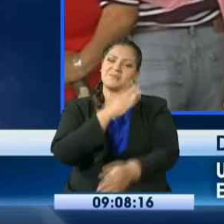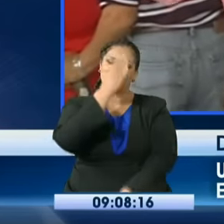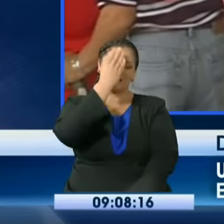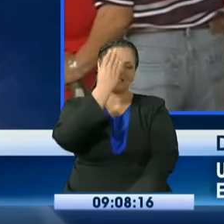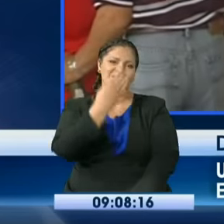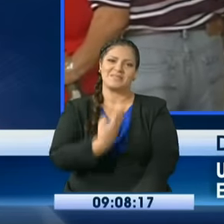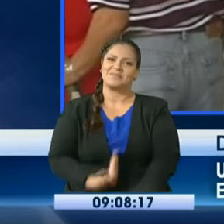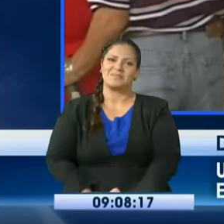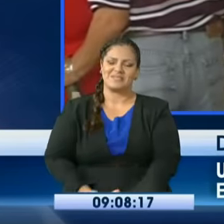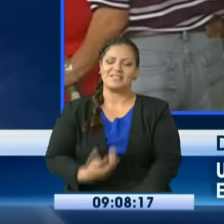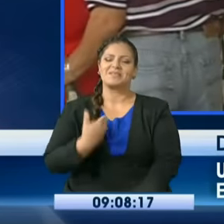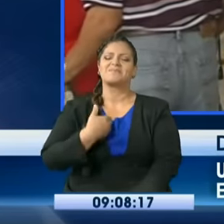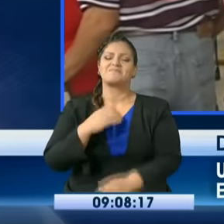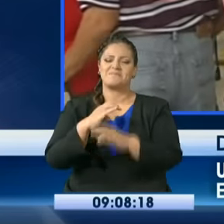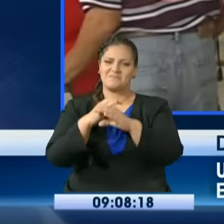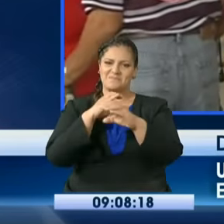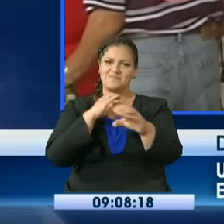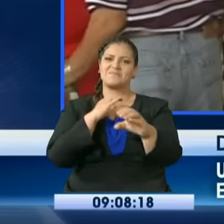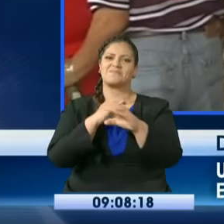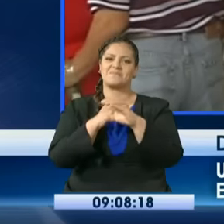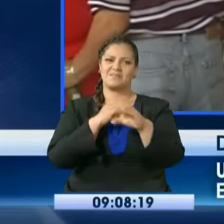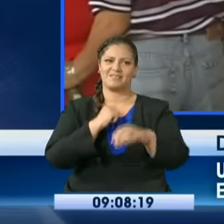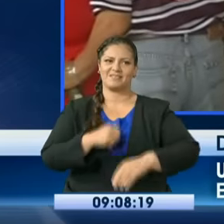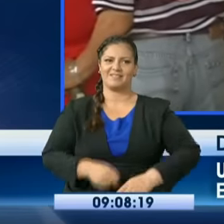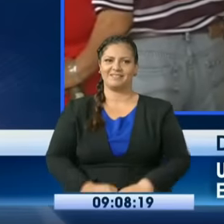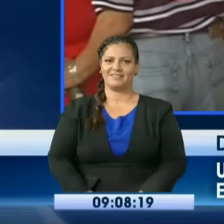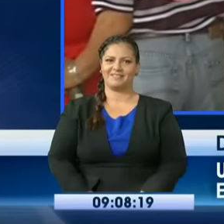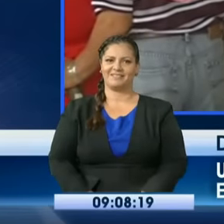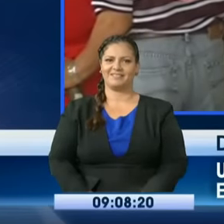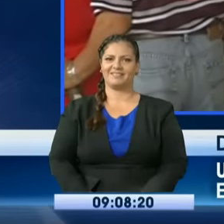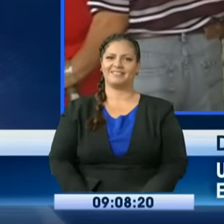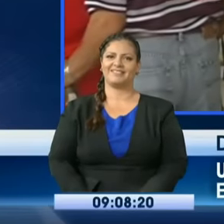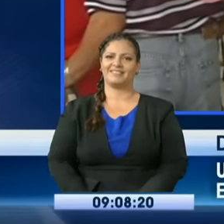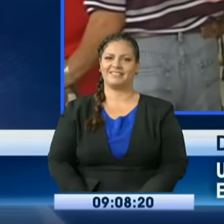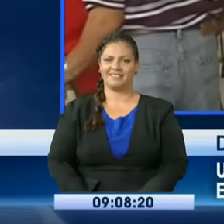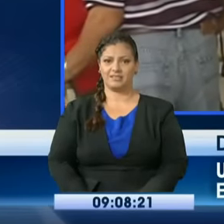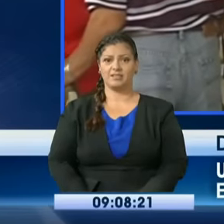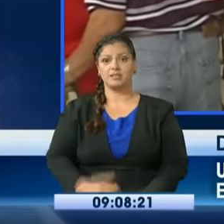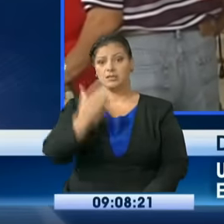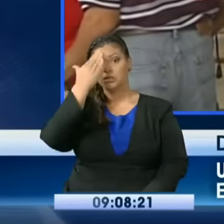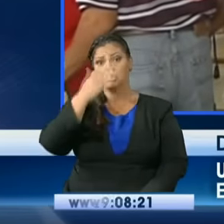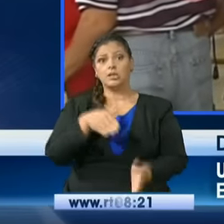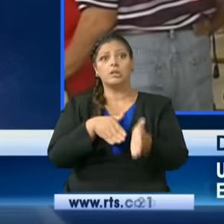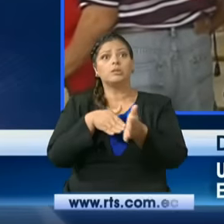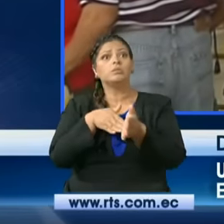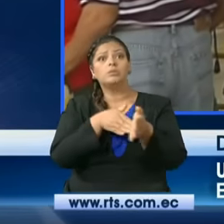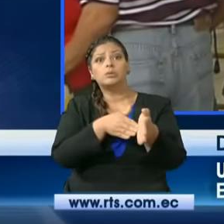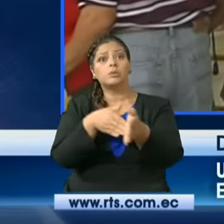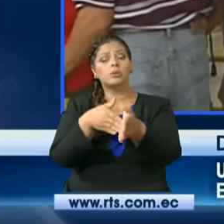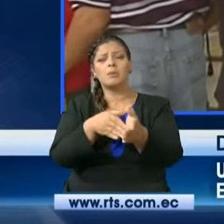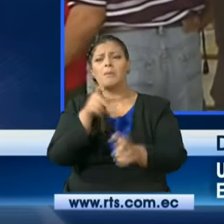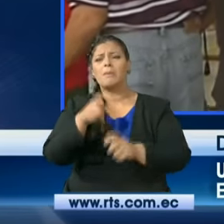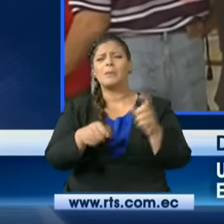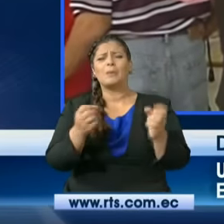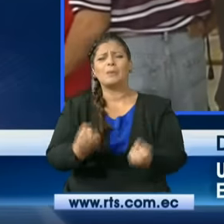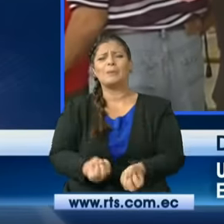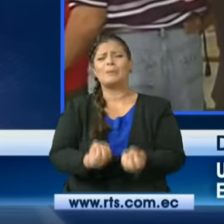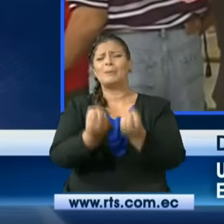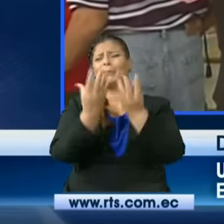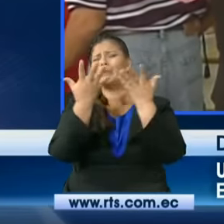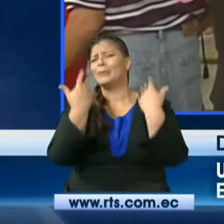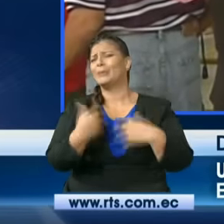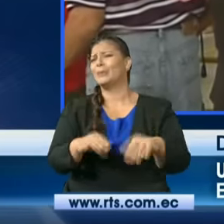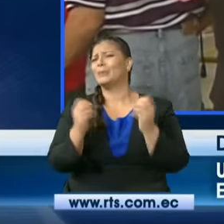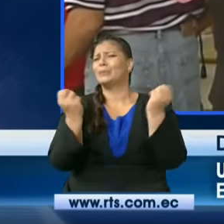ve mucho el asunto, ¿no? En la Metrovía es por la gran cantidad de pasajeros, Jorge. La Metrovía tiene un